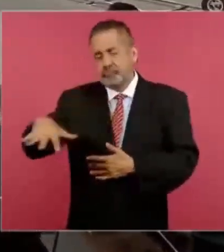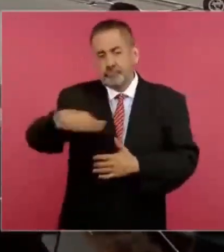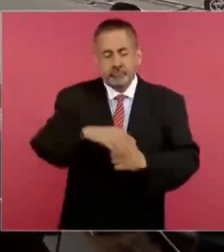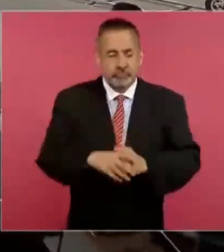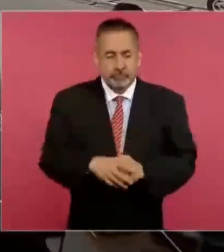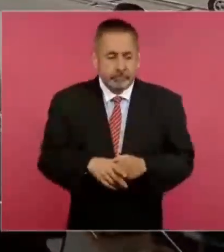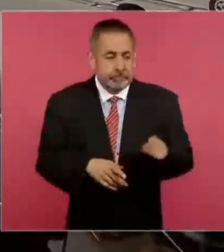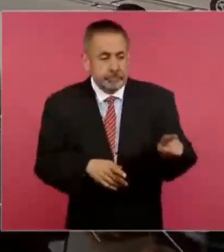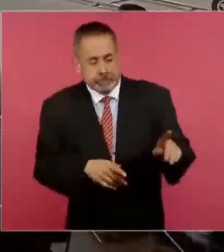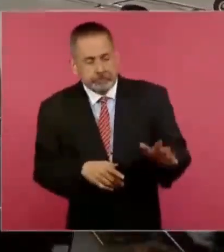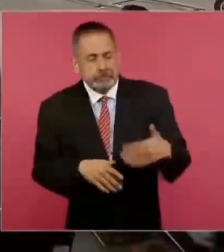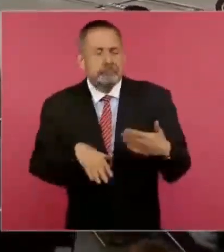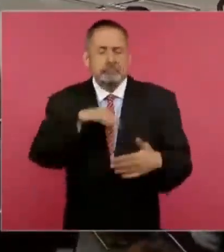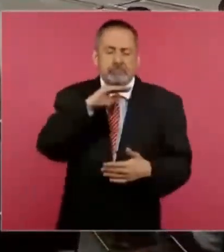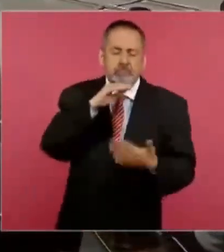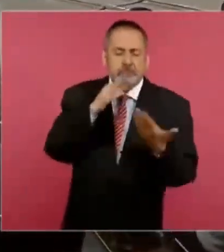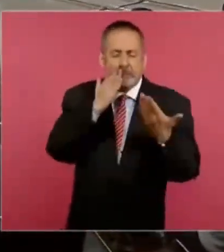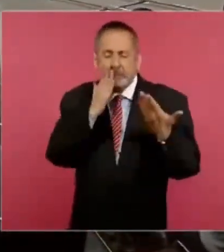se confíen,